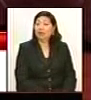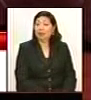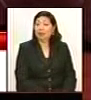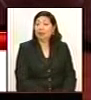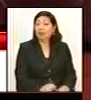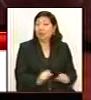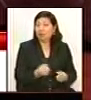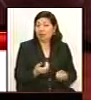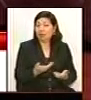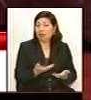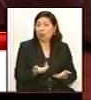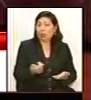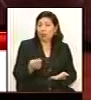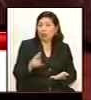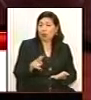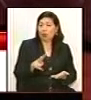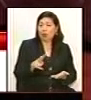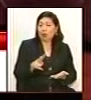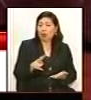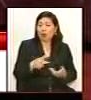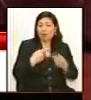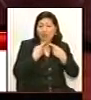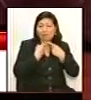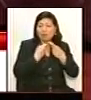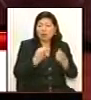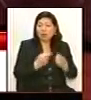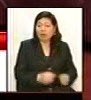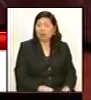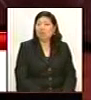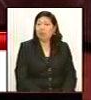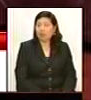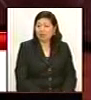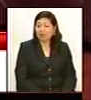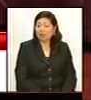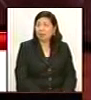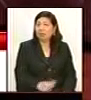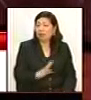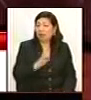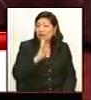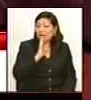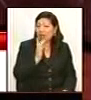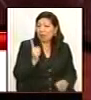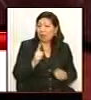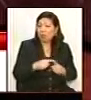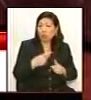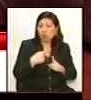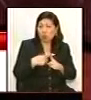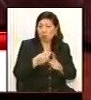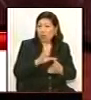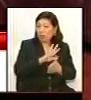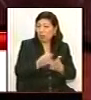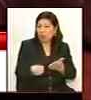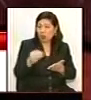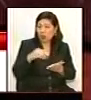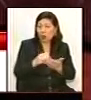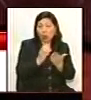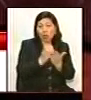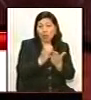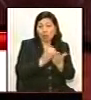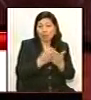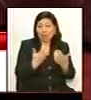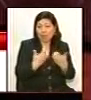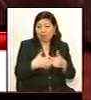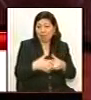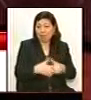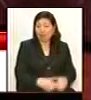si había una duplicidad de información, porque se está hablando que hace la sumatoria y el contrato que hace con esta